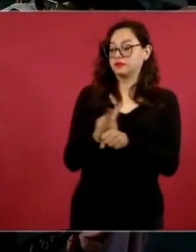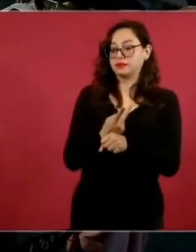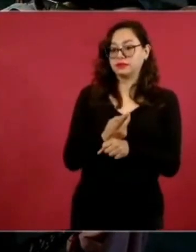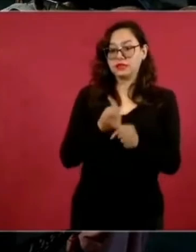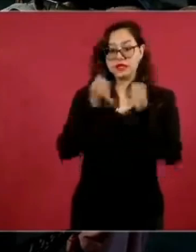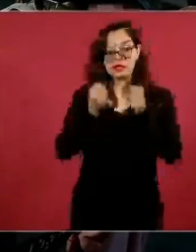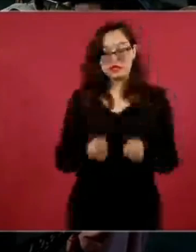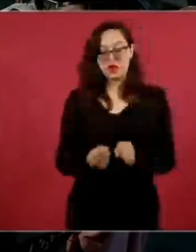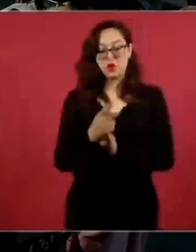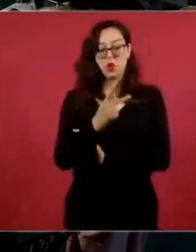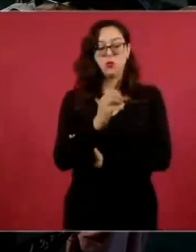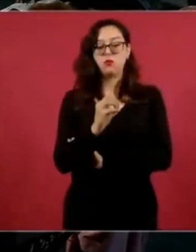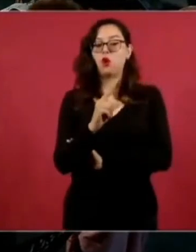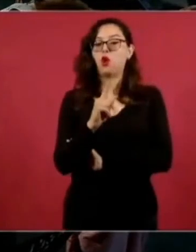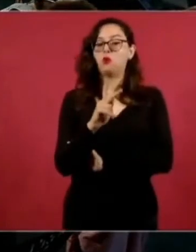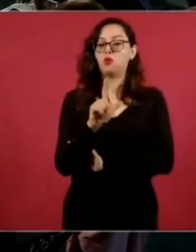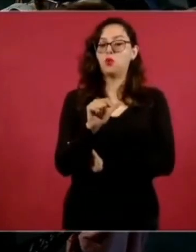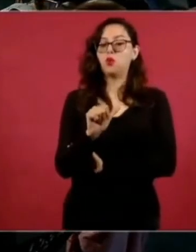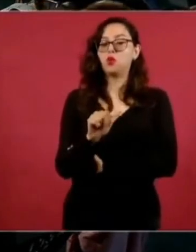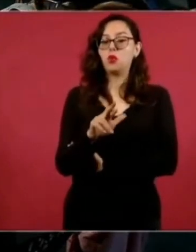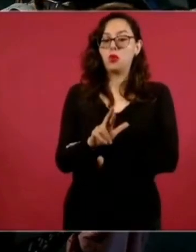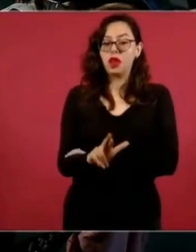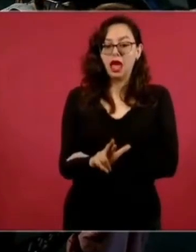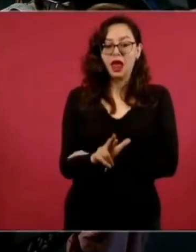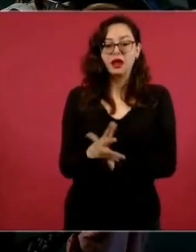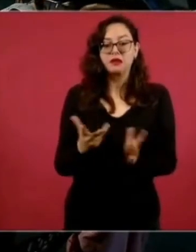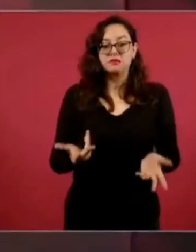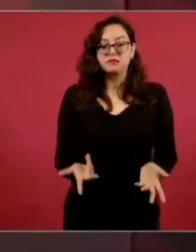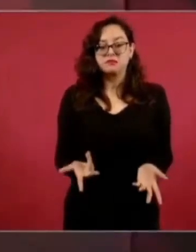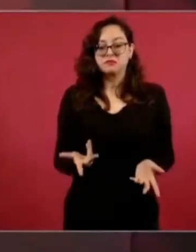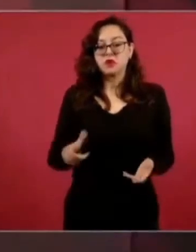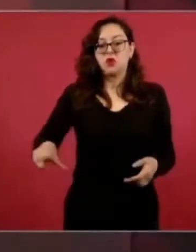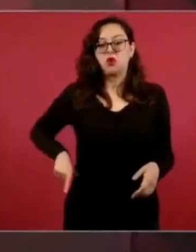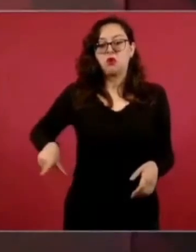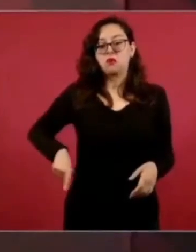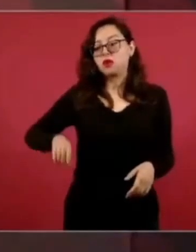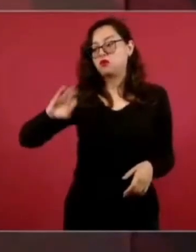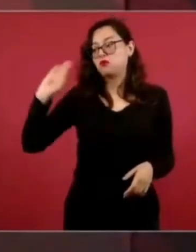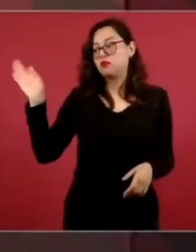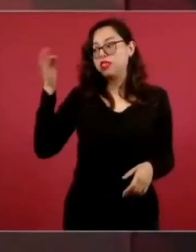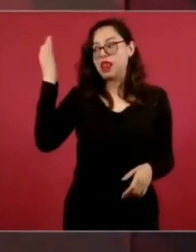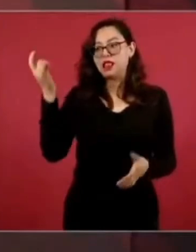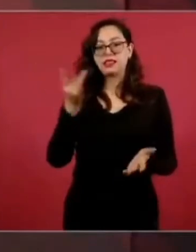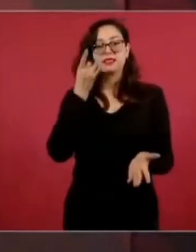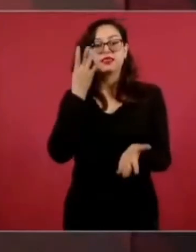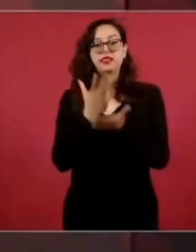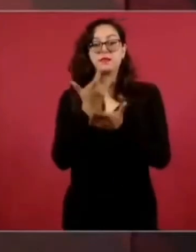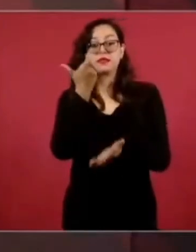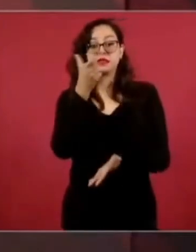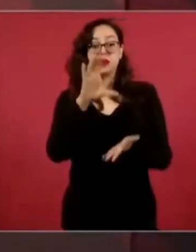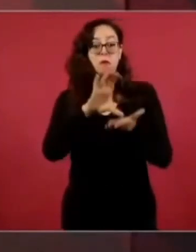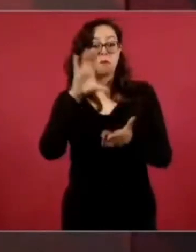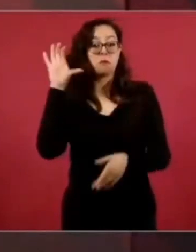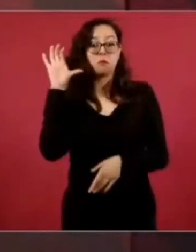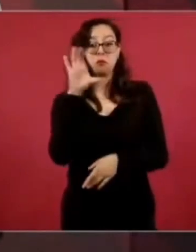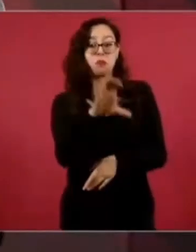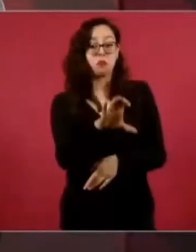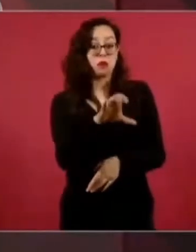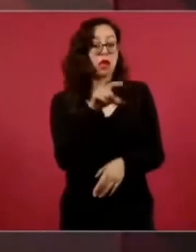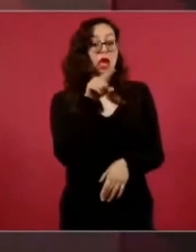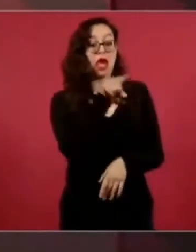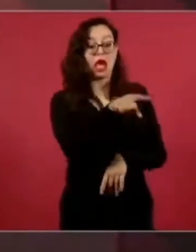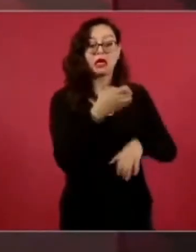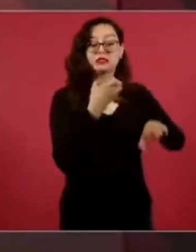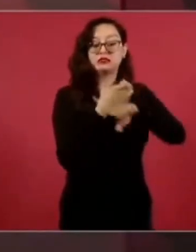ni seguro ni era popular, era entregar el dinero a los estados y los estados a veces